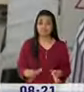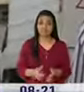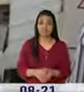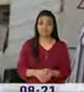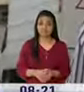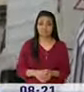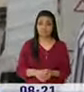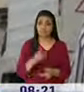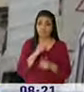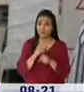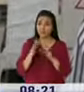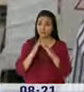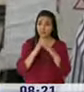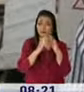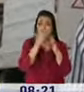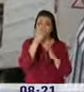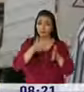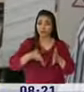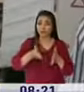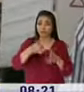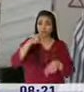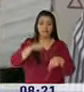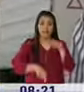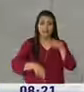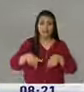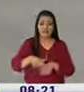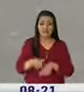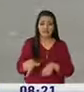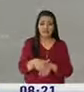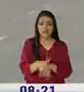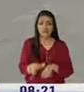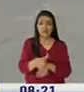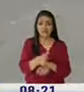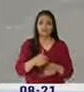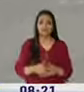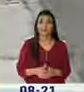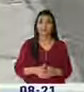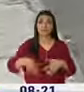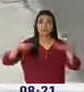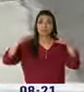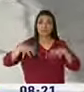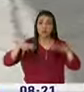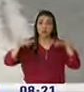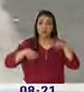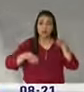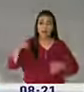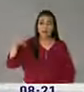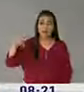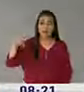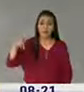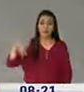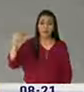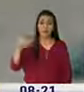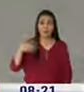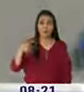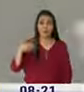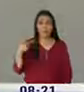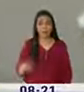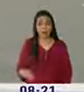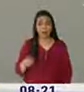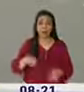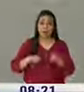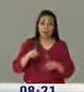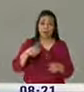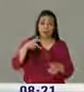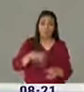esto es residencial y está en muy mal estado en este momento. En los días de lluvia, varios peatones se accidentaron porque no se percataron de